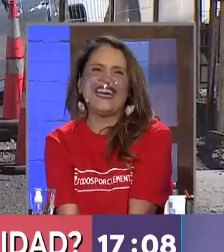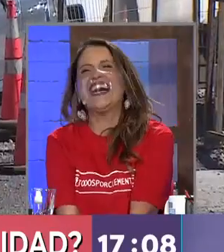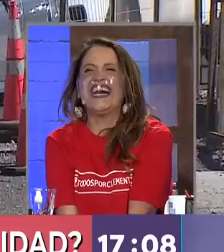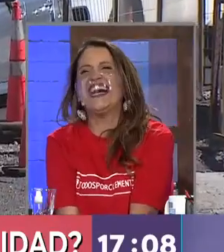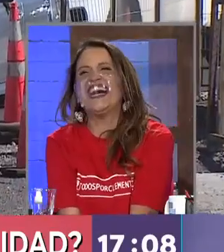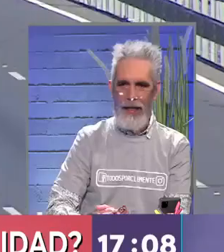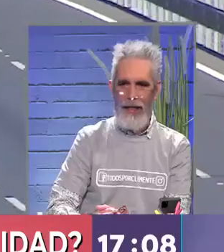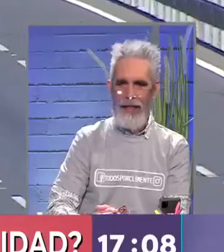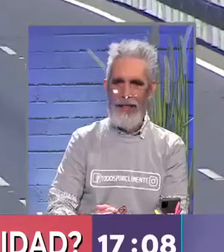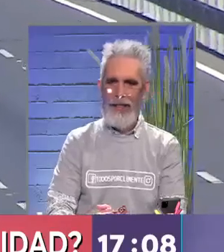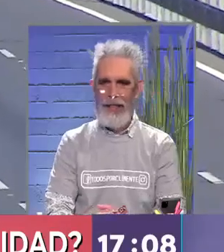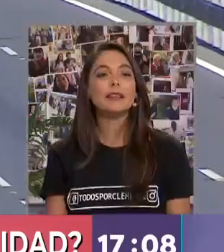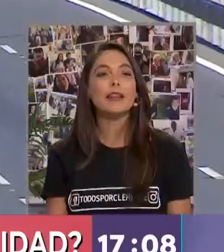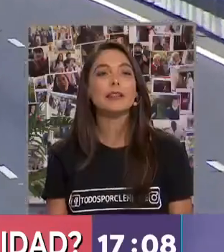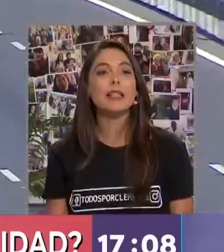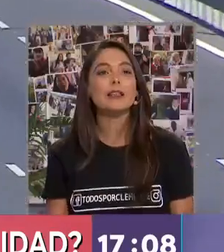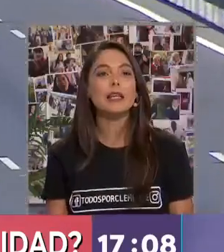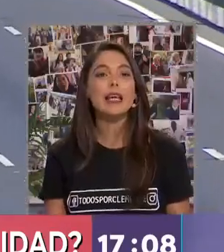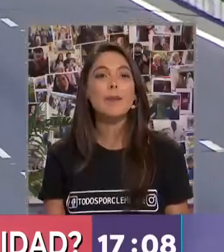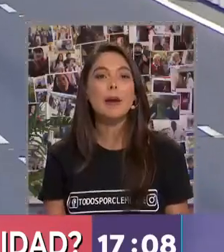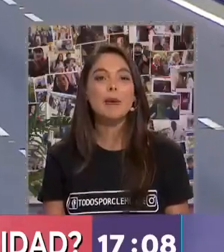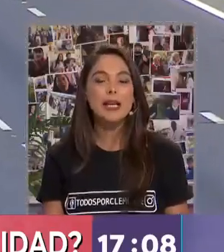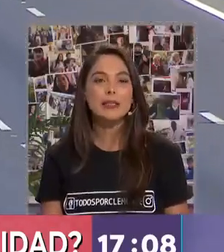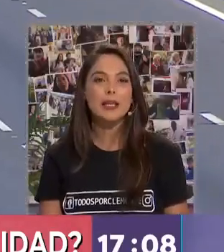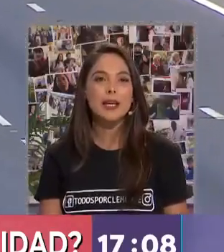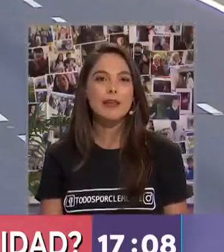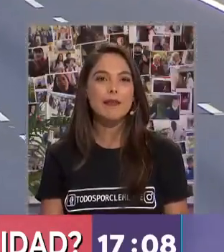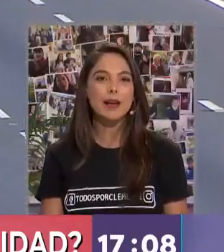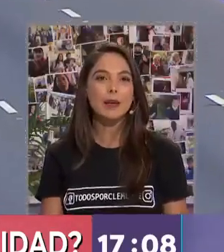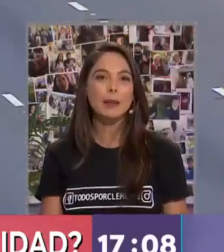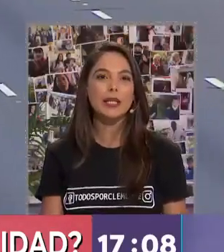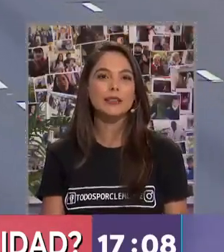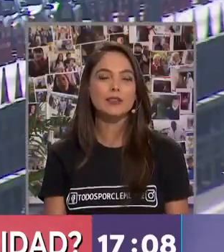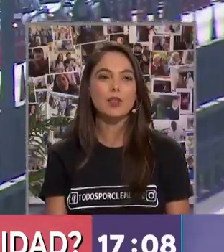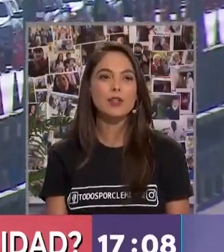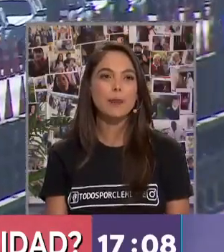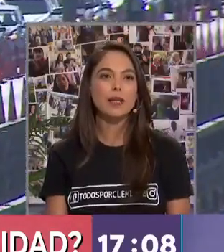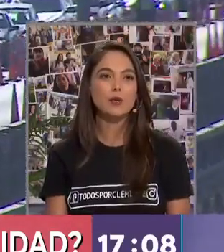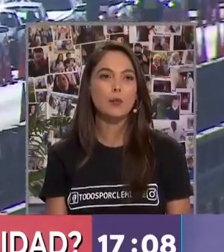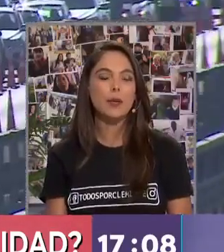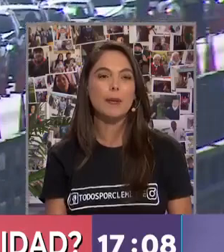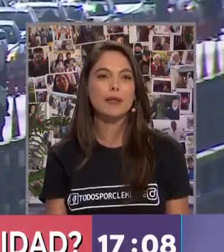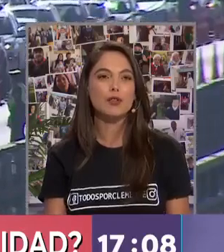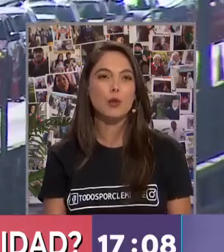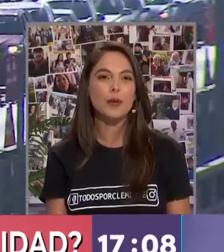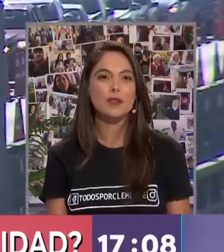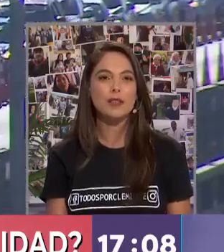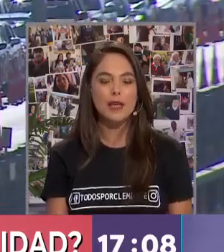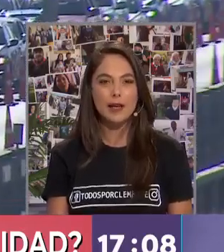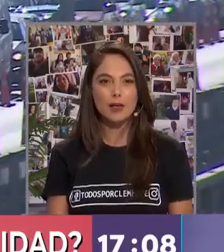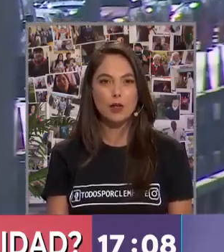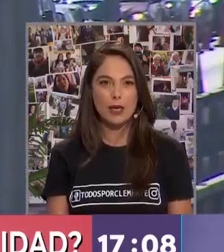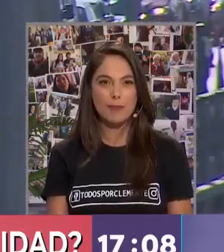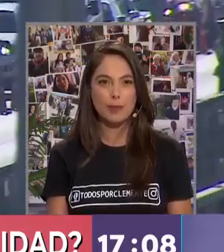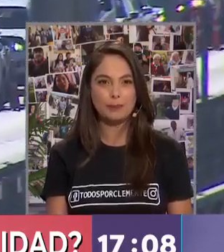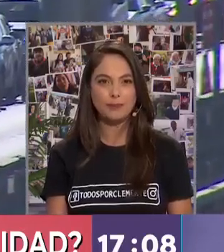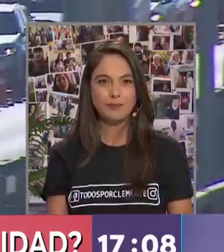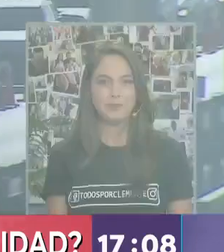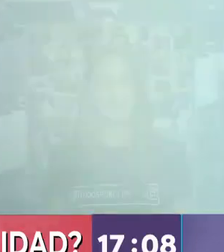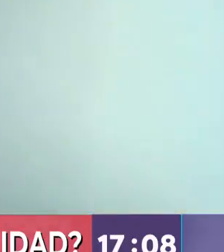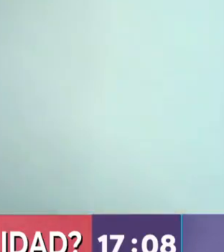Entonces, ya preguntémosle al teniente. Teniente, ¿qué papeles tiene que llevar la Pamelita entonces para su primer show presencial en